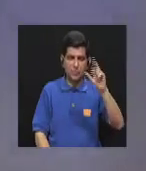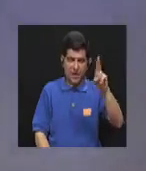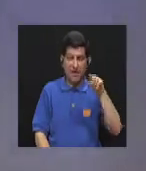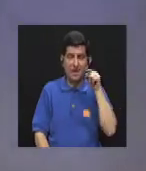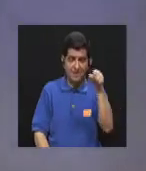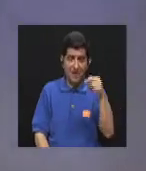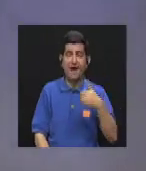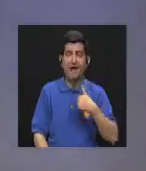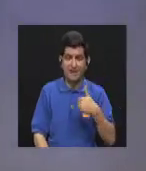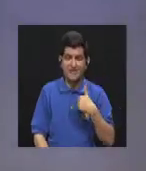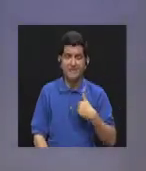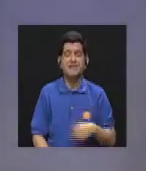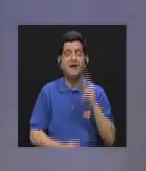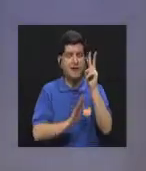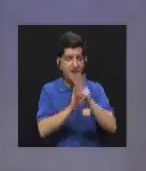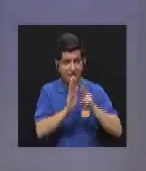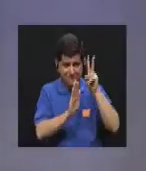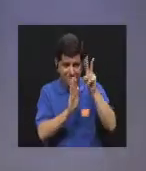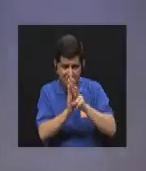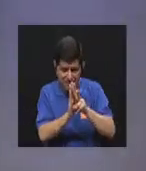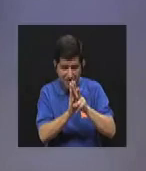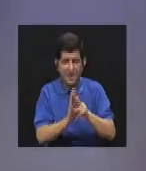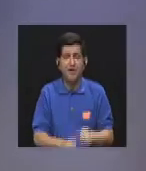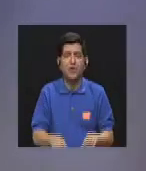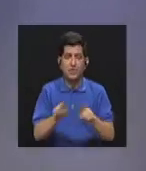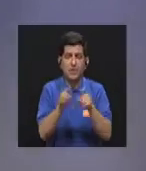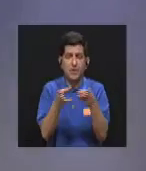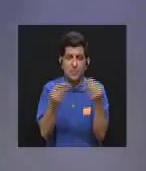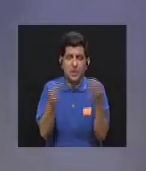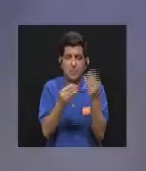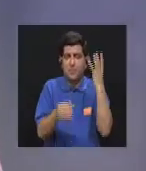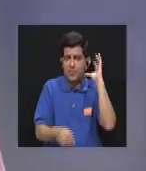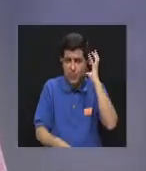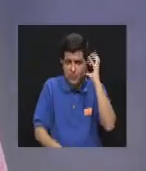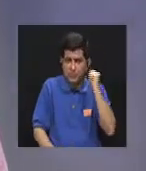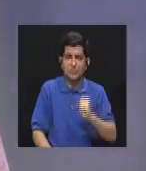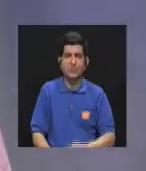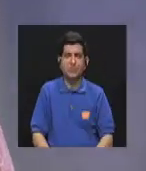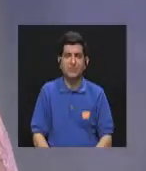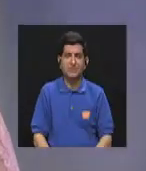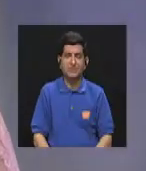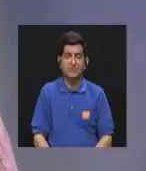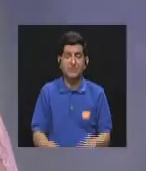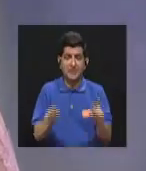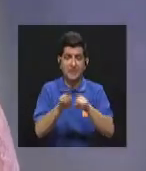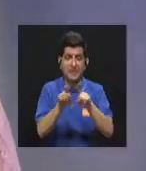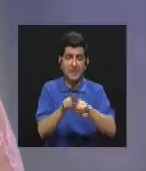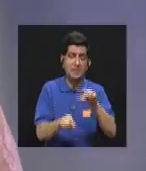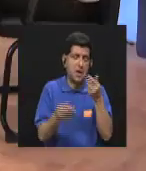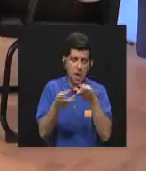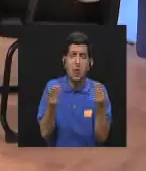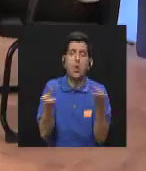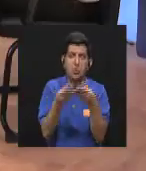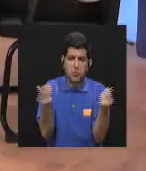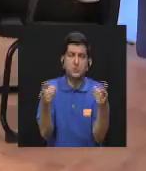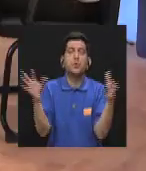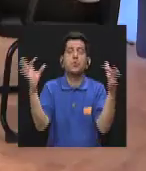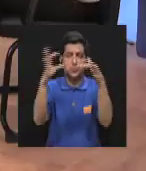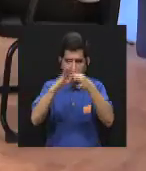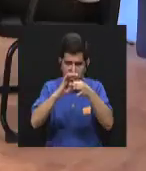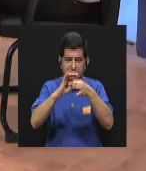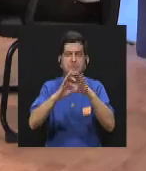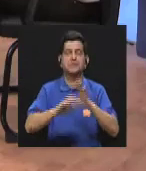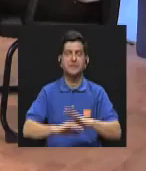audiovisuales.uned.ac.cr. Ahí están el video, están las producciones en radio y es fácil de encontrar. Y otros productos. Y